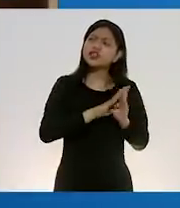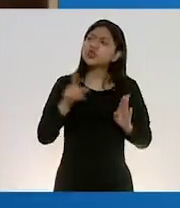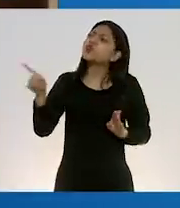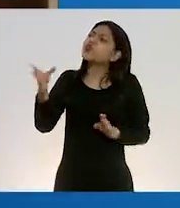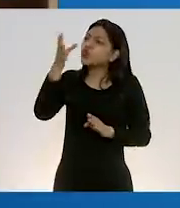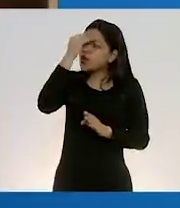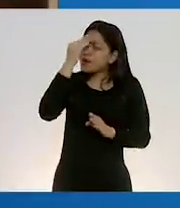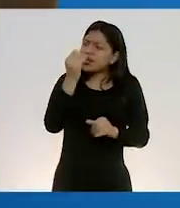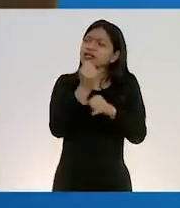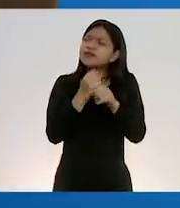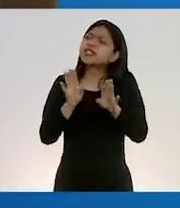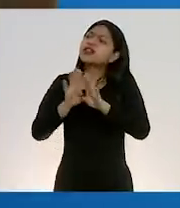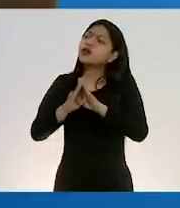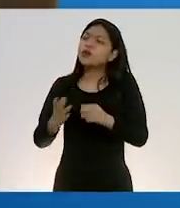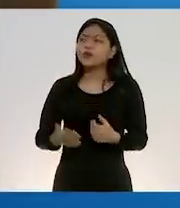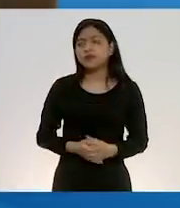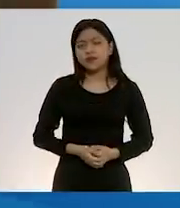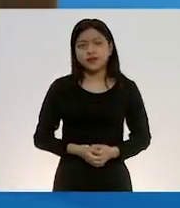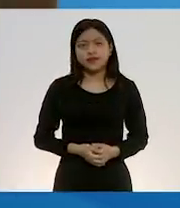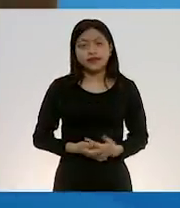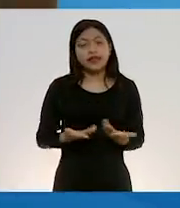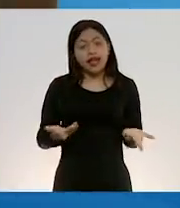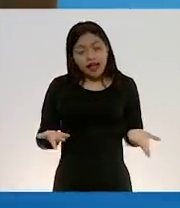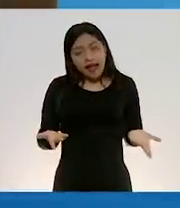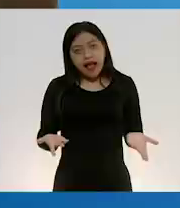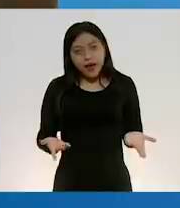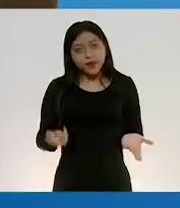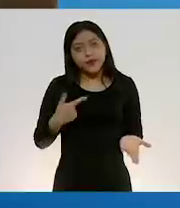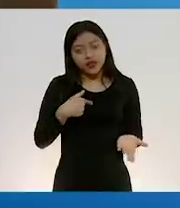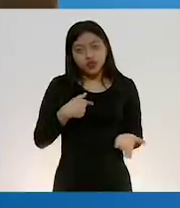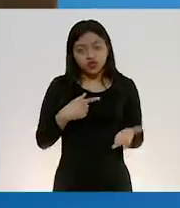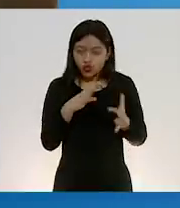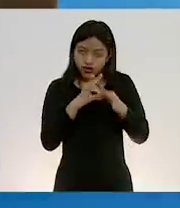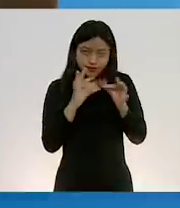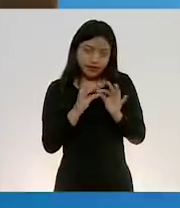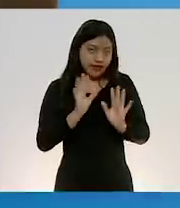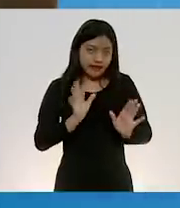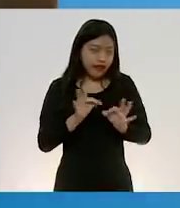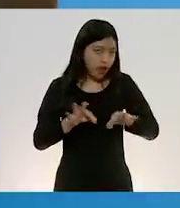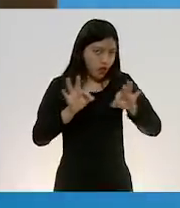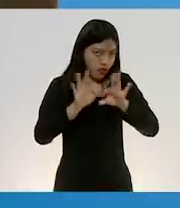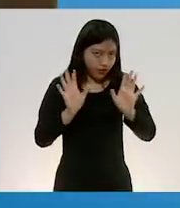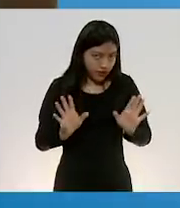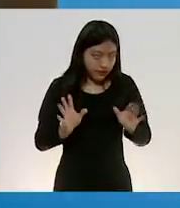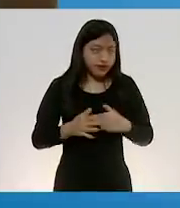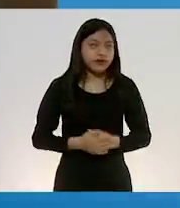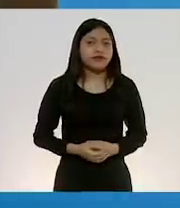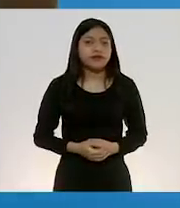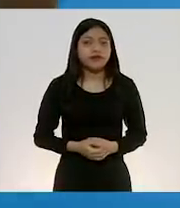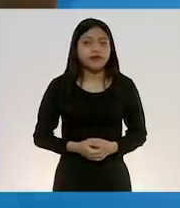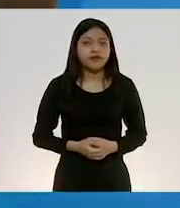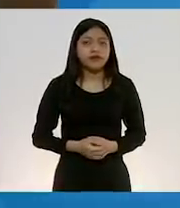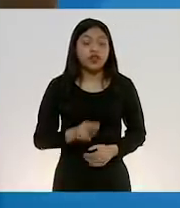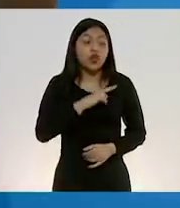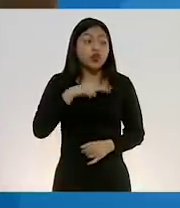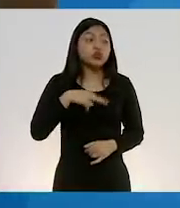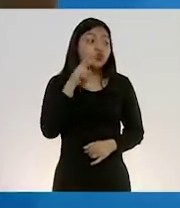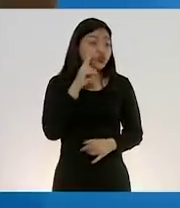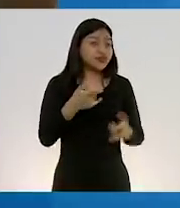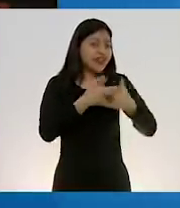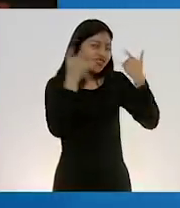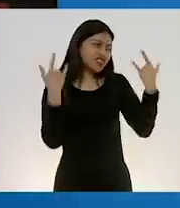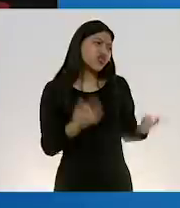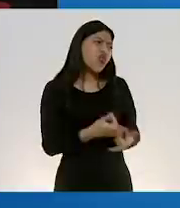México novohispano? Bueno, ya has subrayado lo fundamental. En realidad, cuando nos acercamos a la